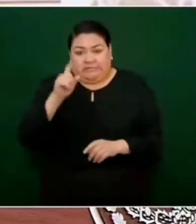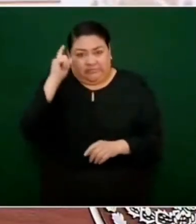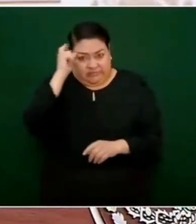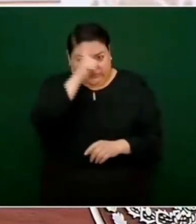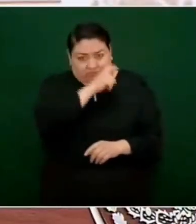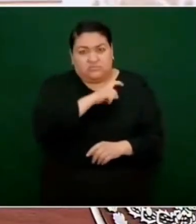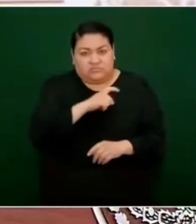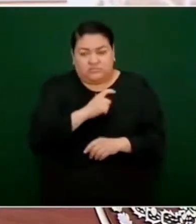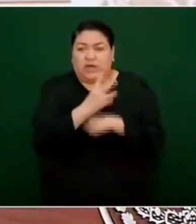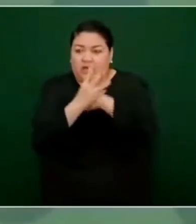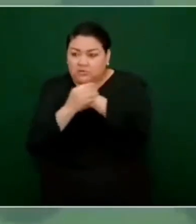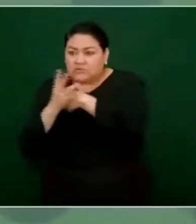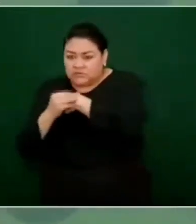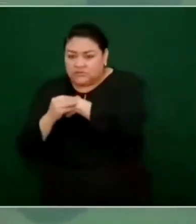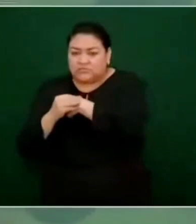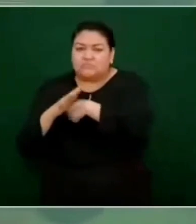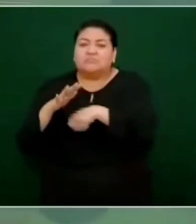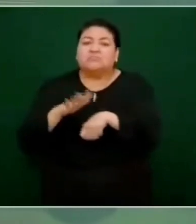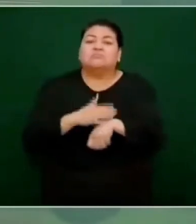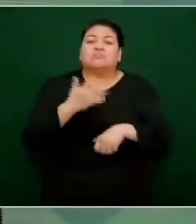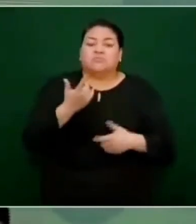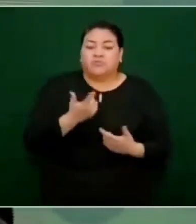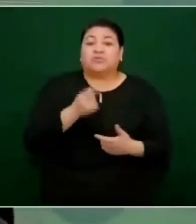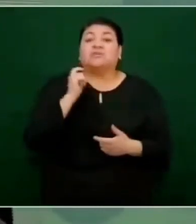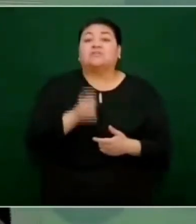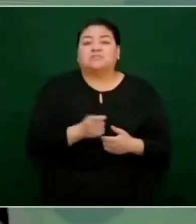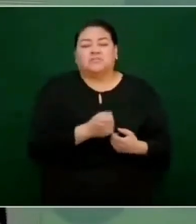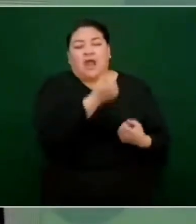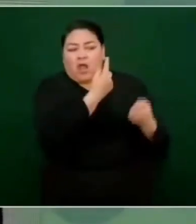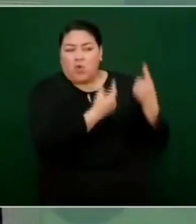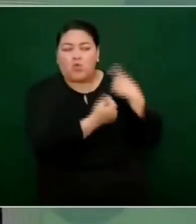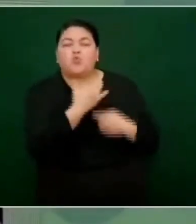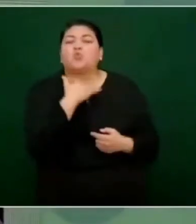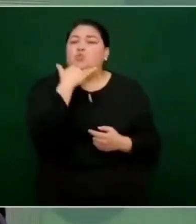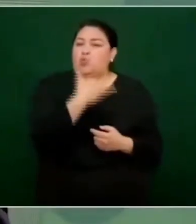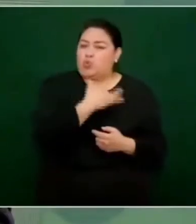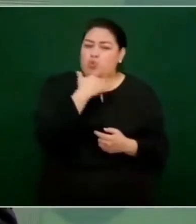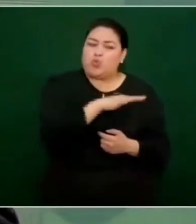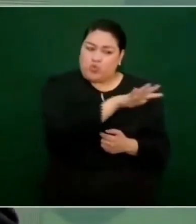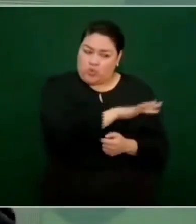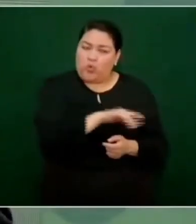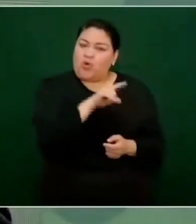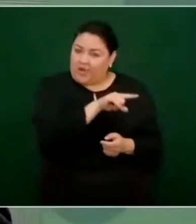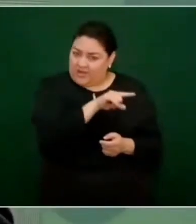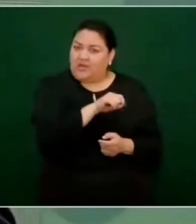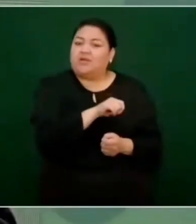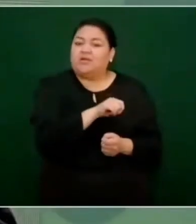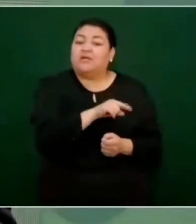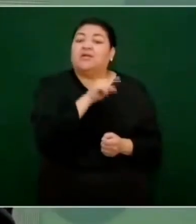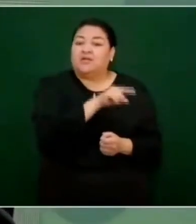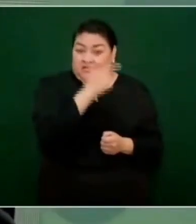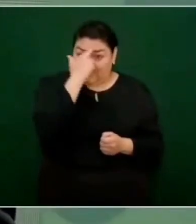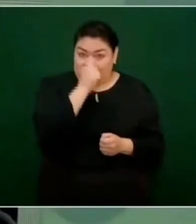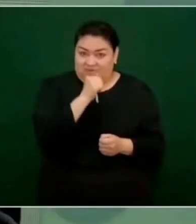bastante eso, porque todos estos corruptos, los que